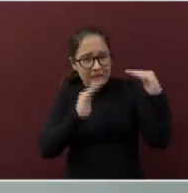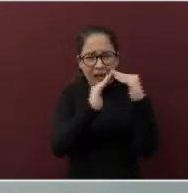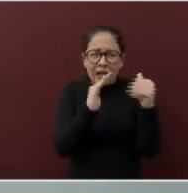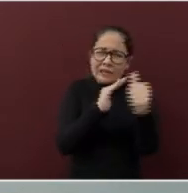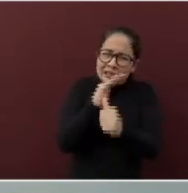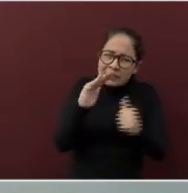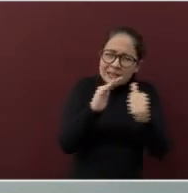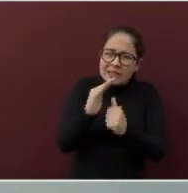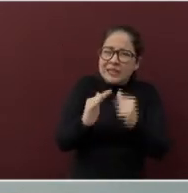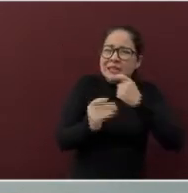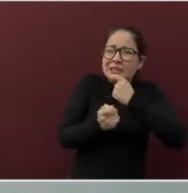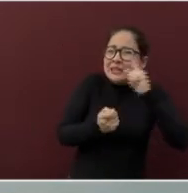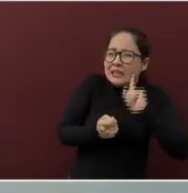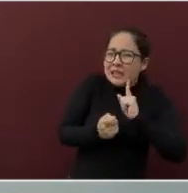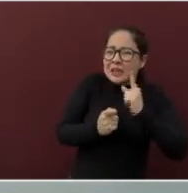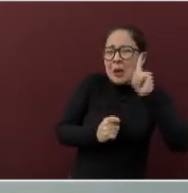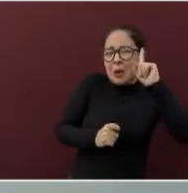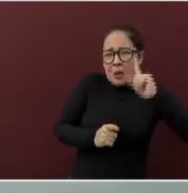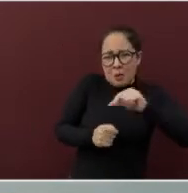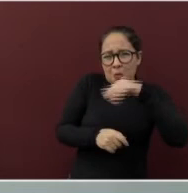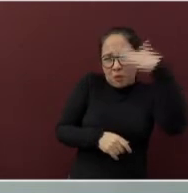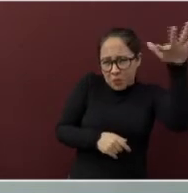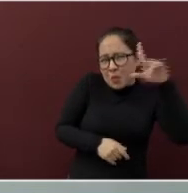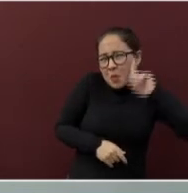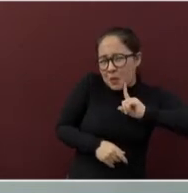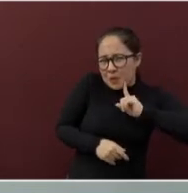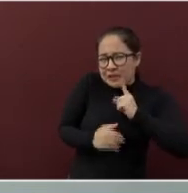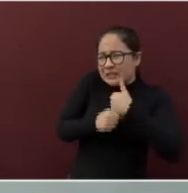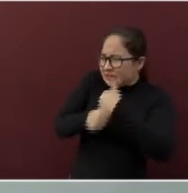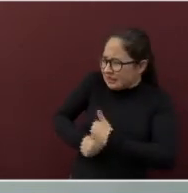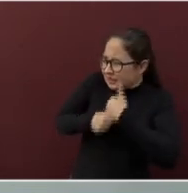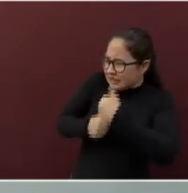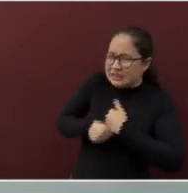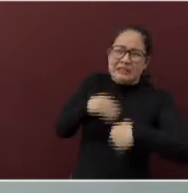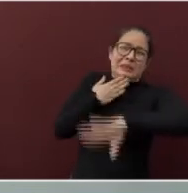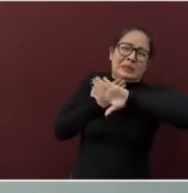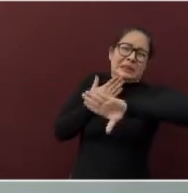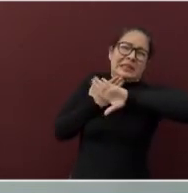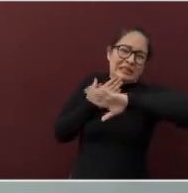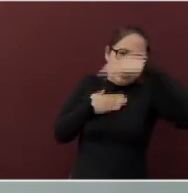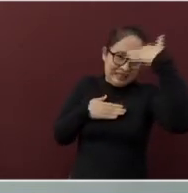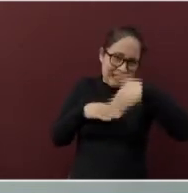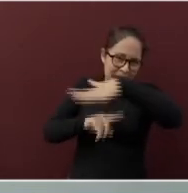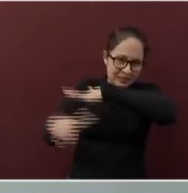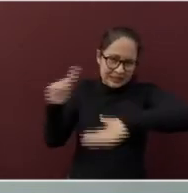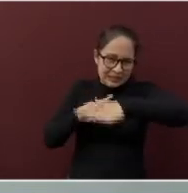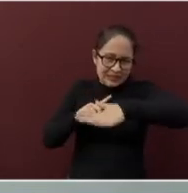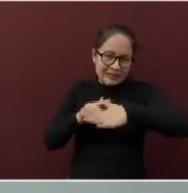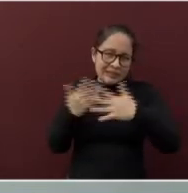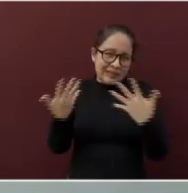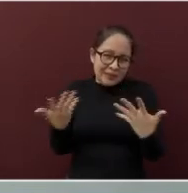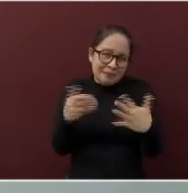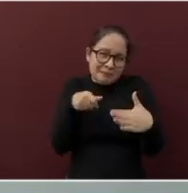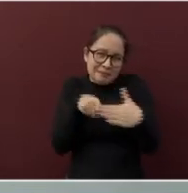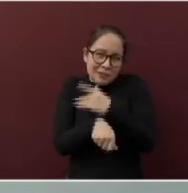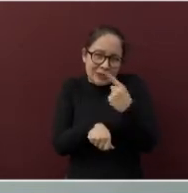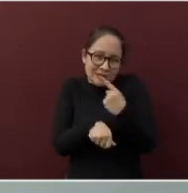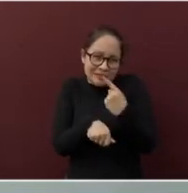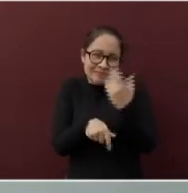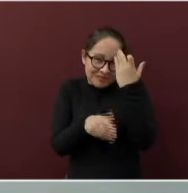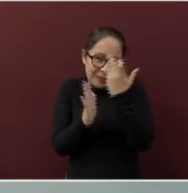actos y situaciones de violencia en el hogar generados por los mismos momentos de tensión que se están viviendo